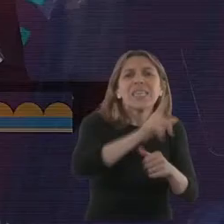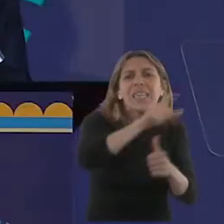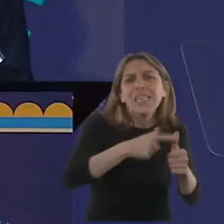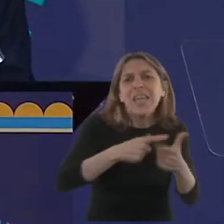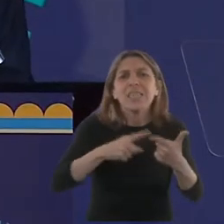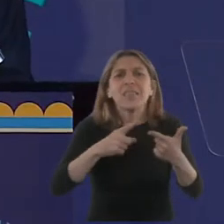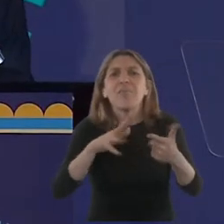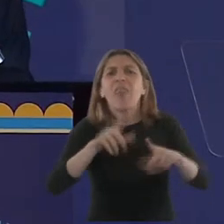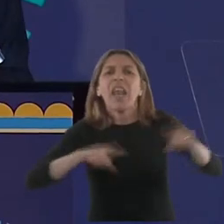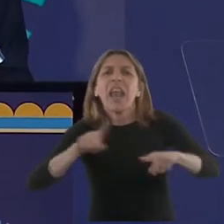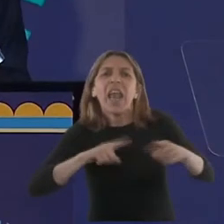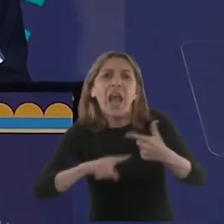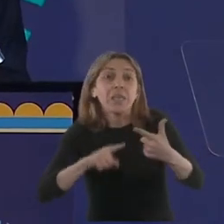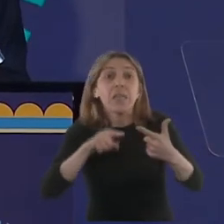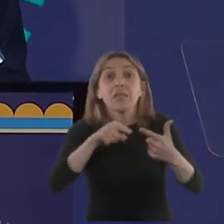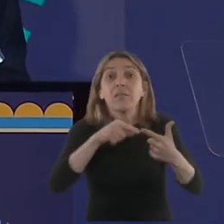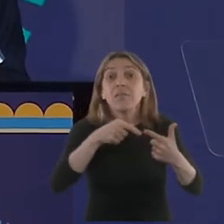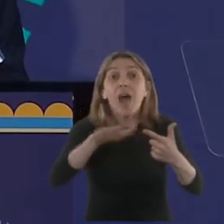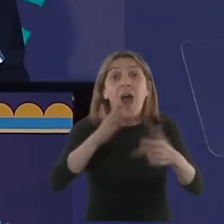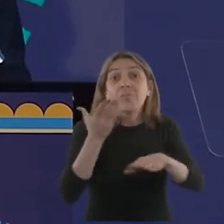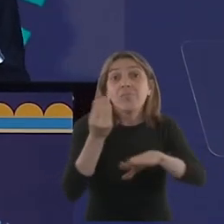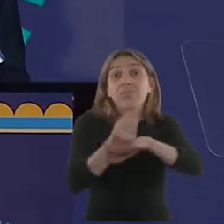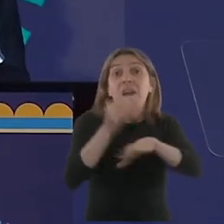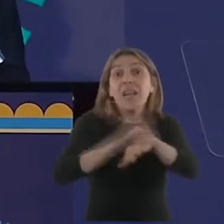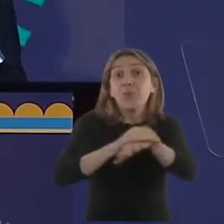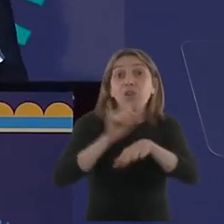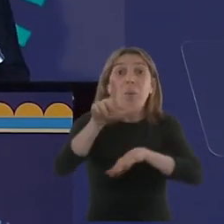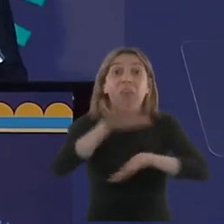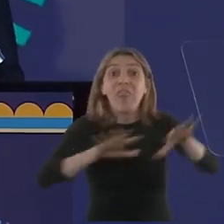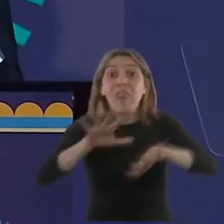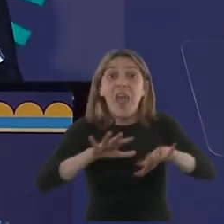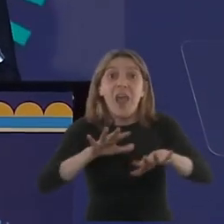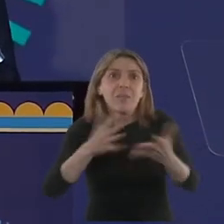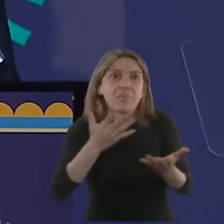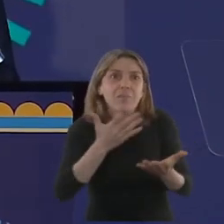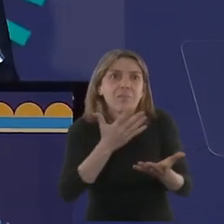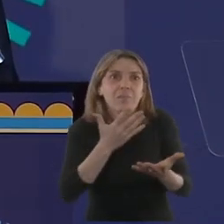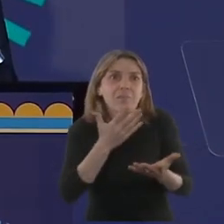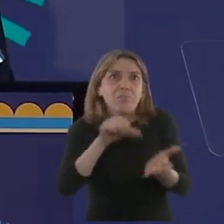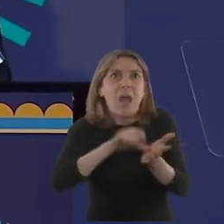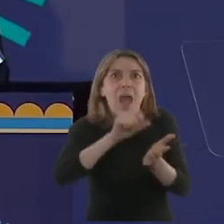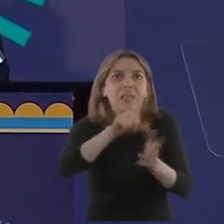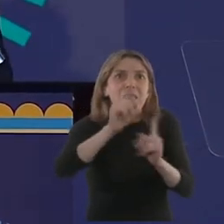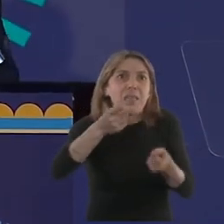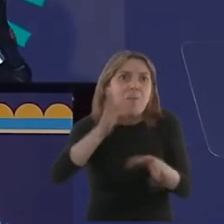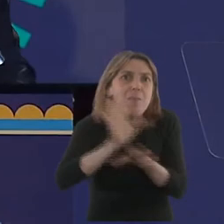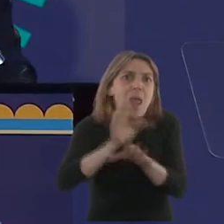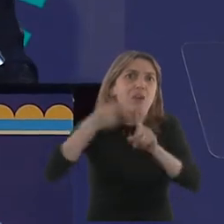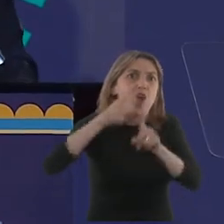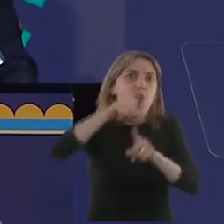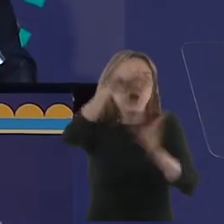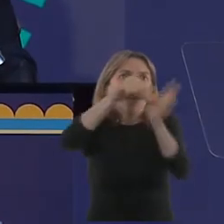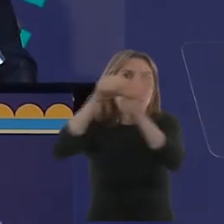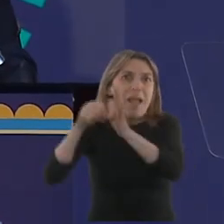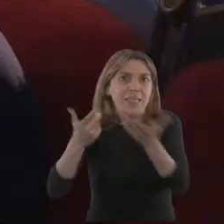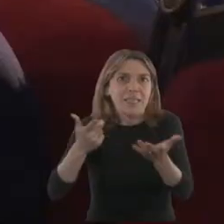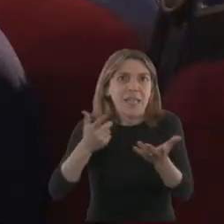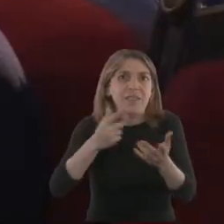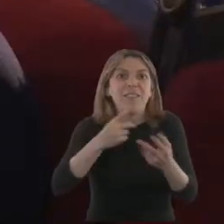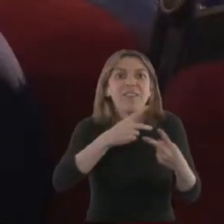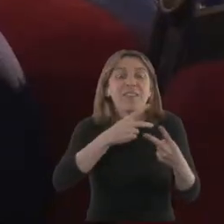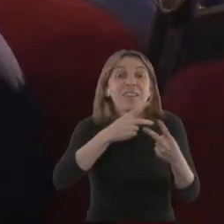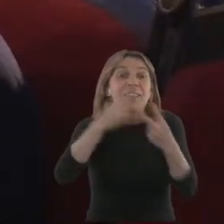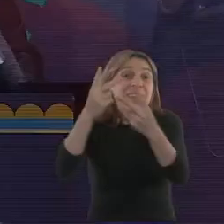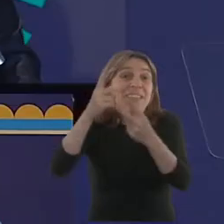hagan la historia de nuestro país y, por qué no, también en el mundo? Queremos invitar ahora